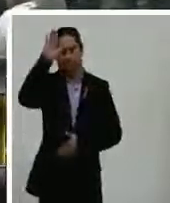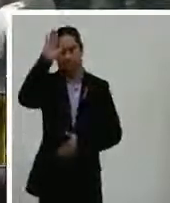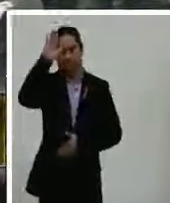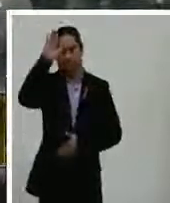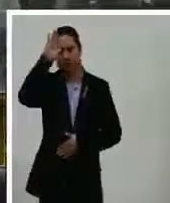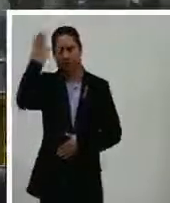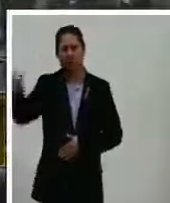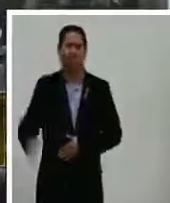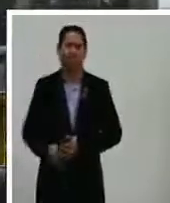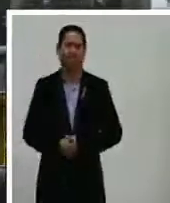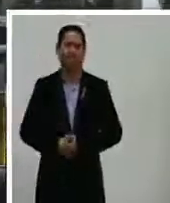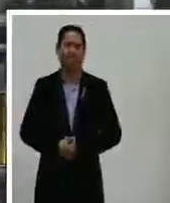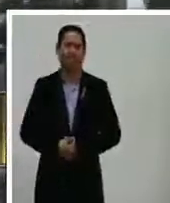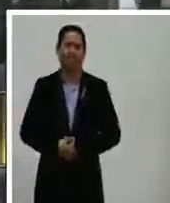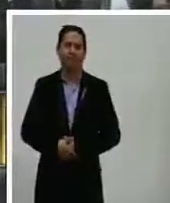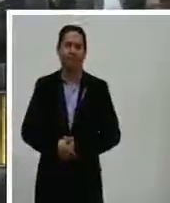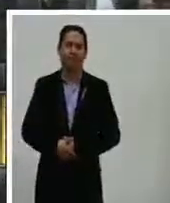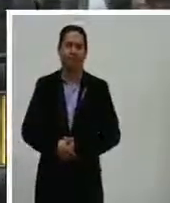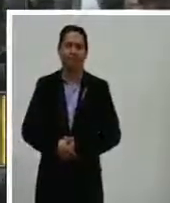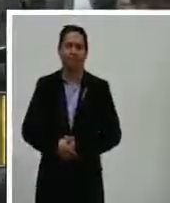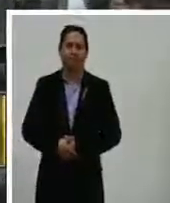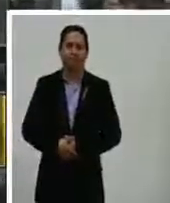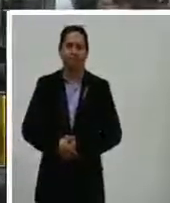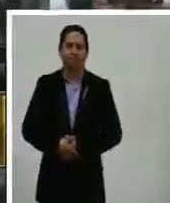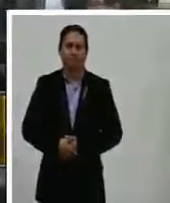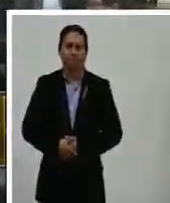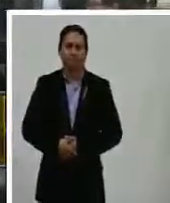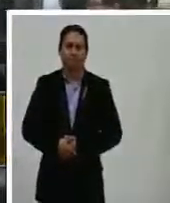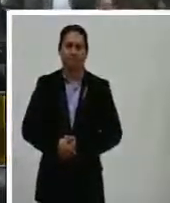este momento levantando la mano